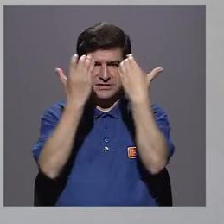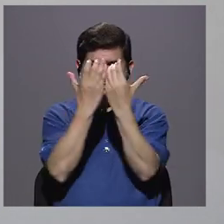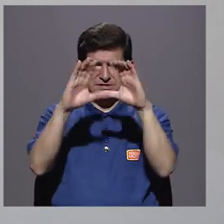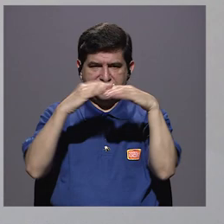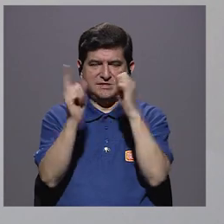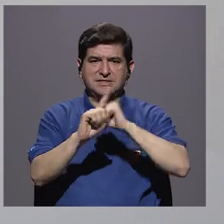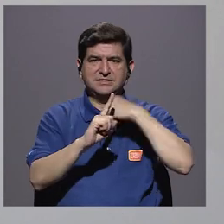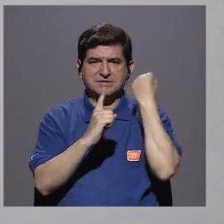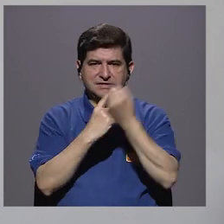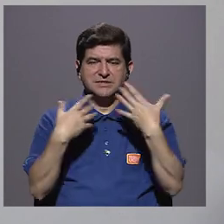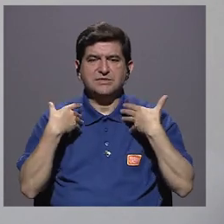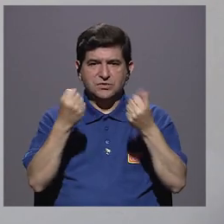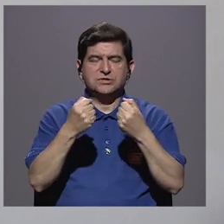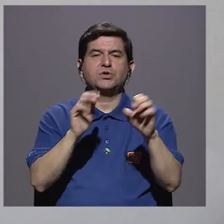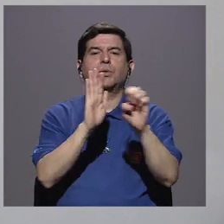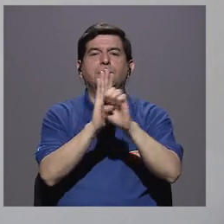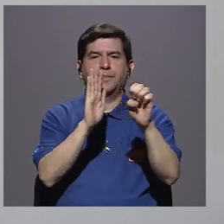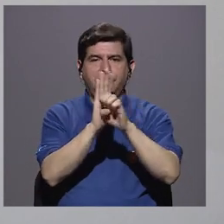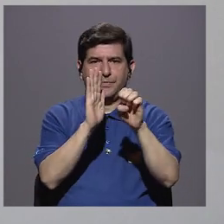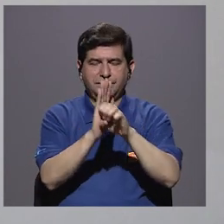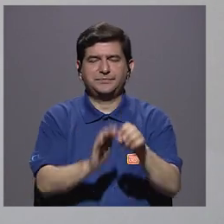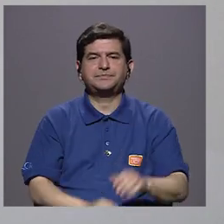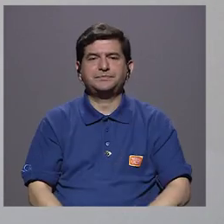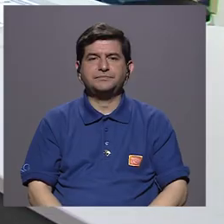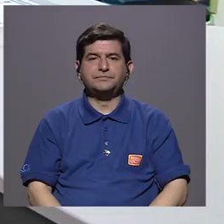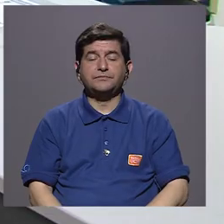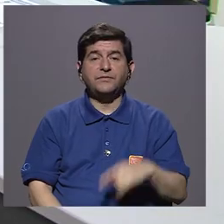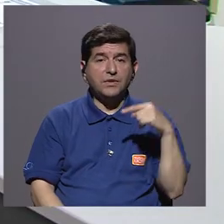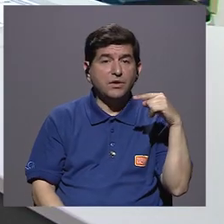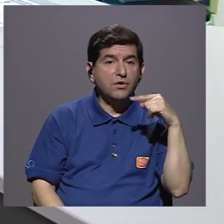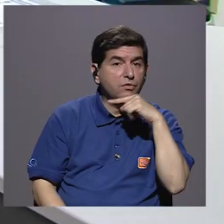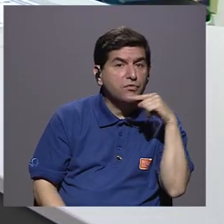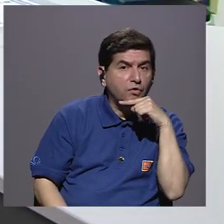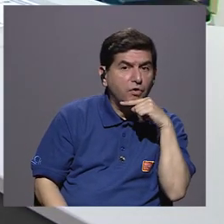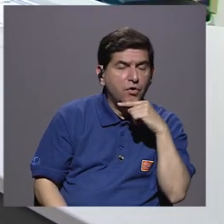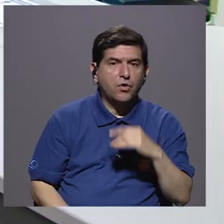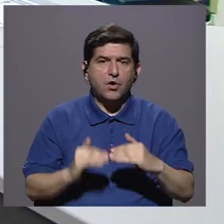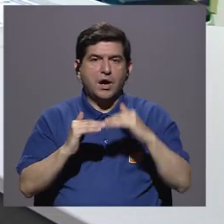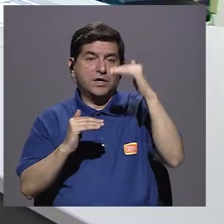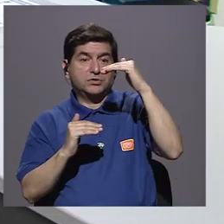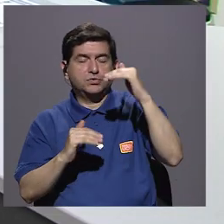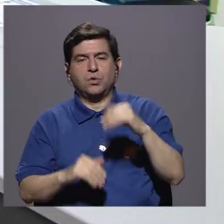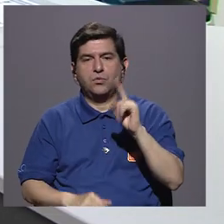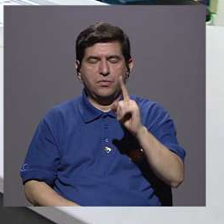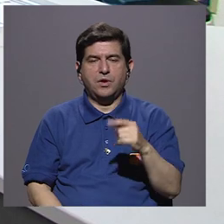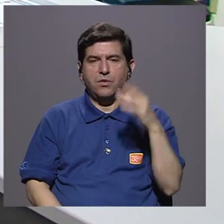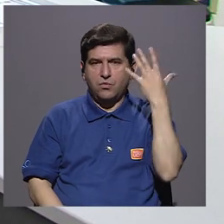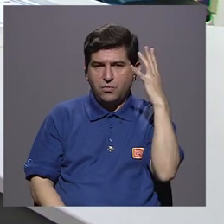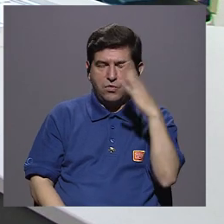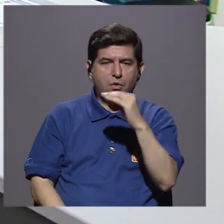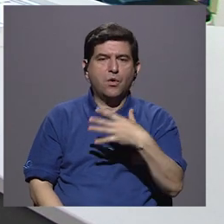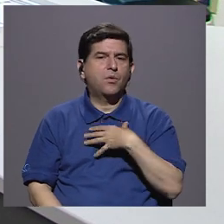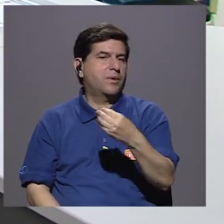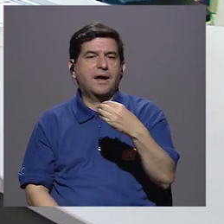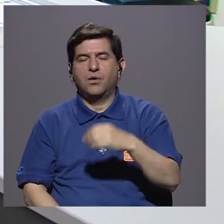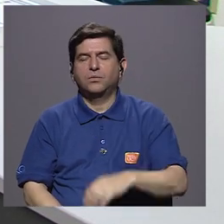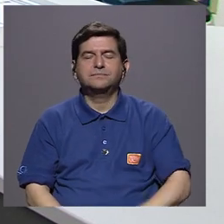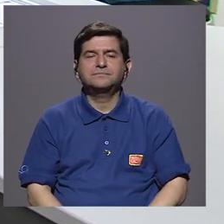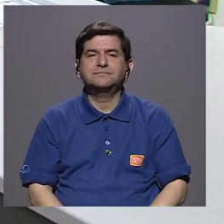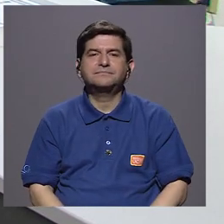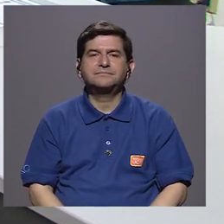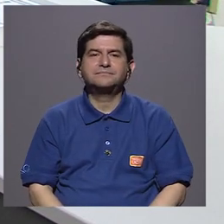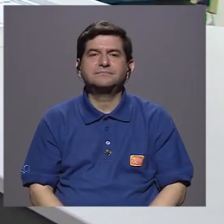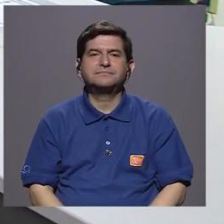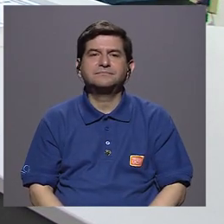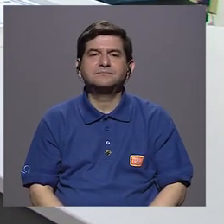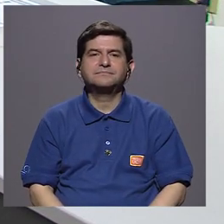salud. Entonces, tenemos, por ejemplo, que un rojo va a privar sobre un amarillo o sobre un blanco. Entonces,